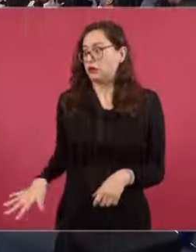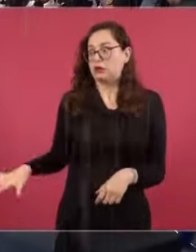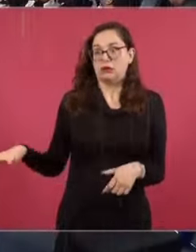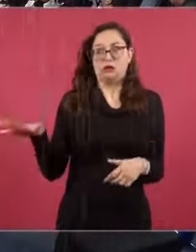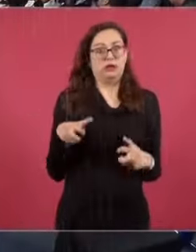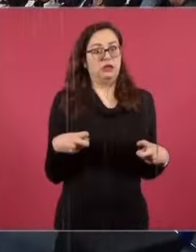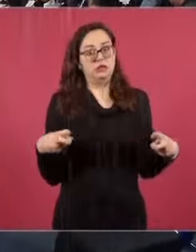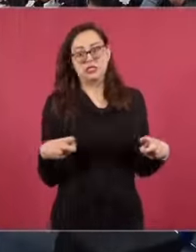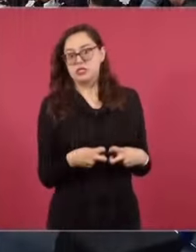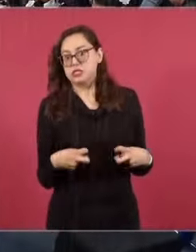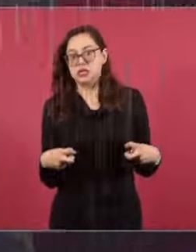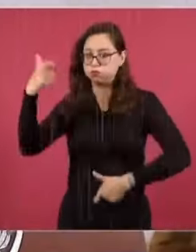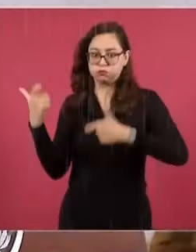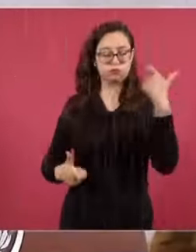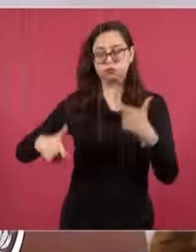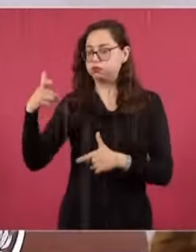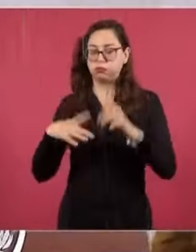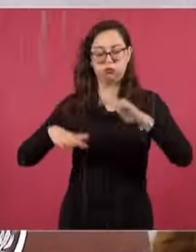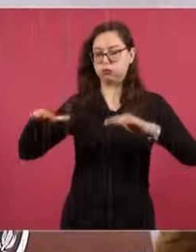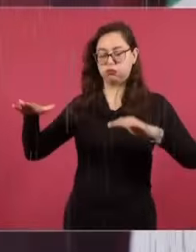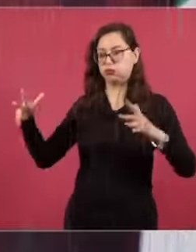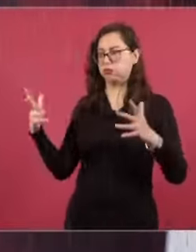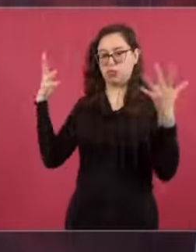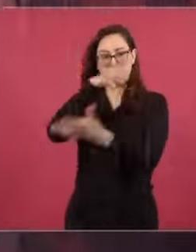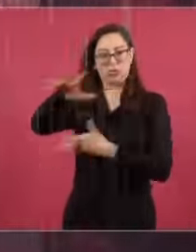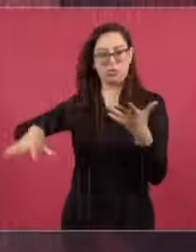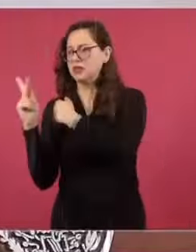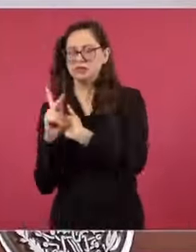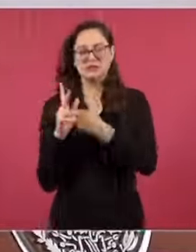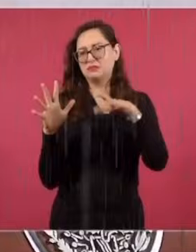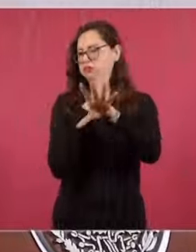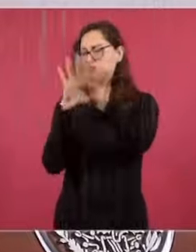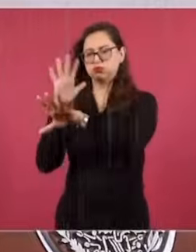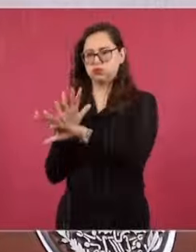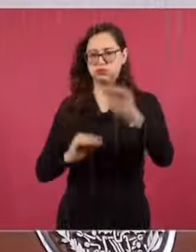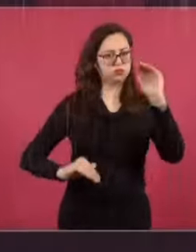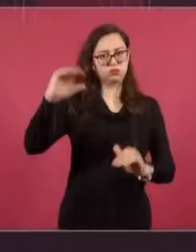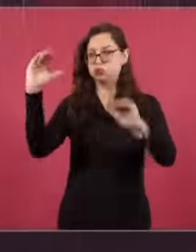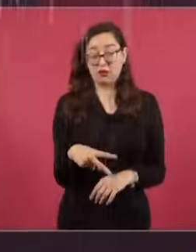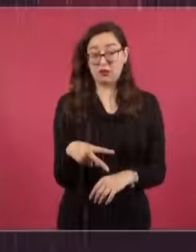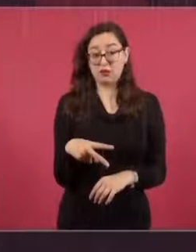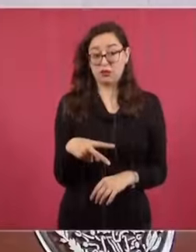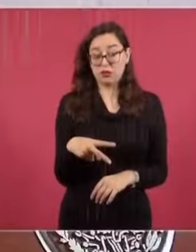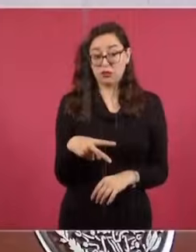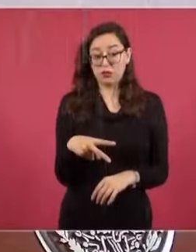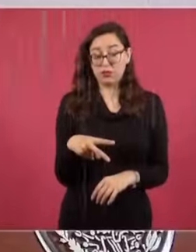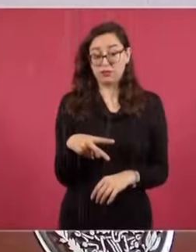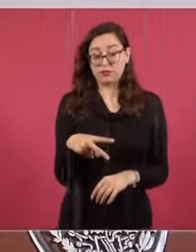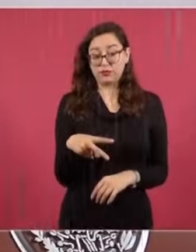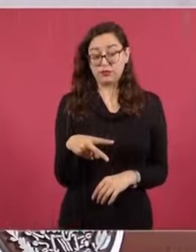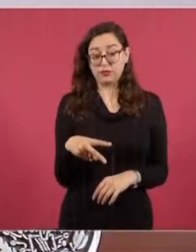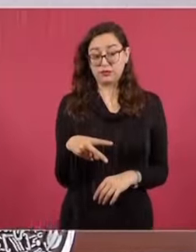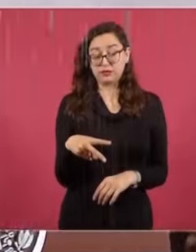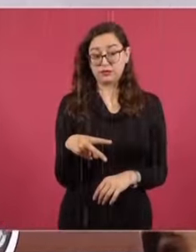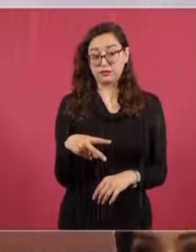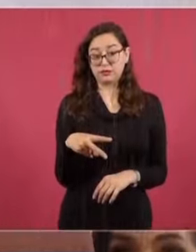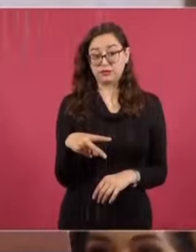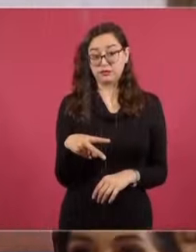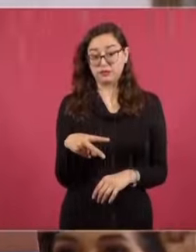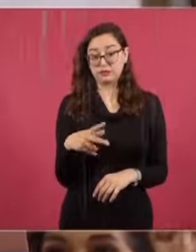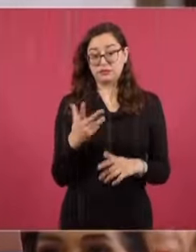nerviosos a los mercados y afectó a nivel mundial. En el caso de México hubo